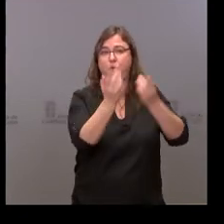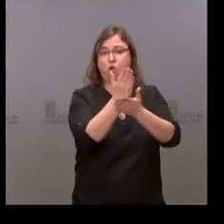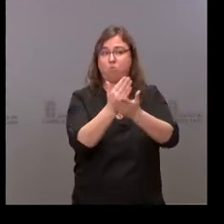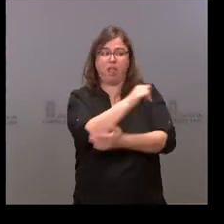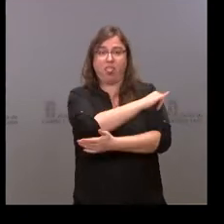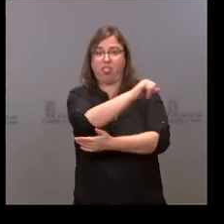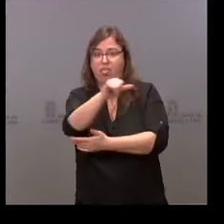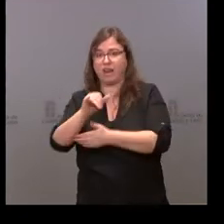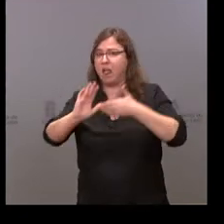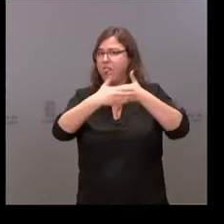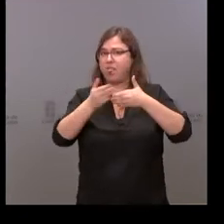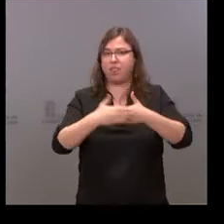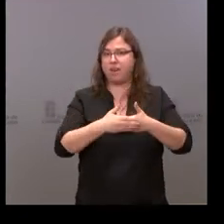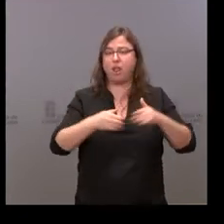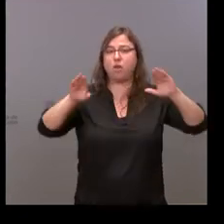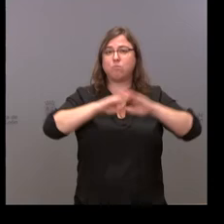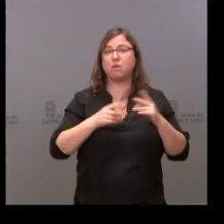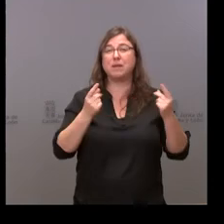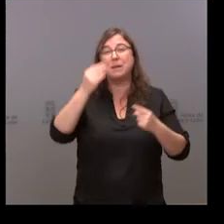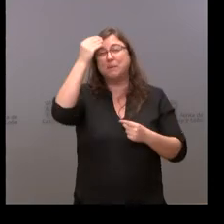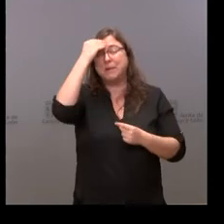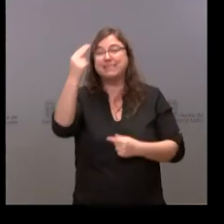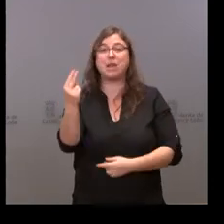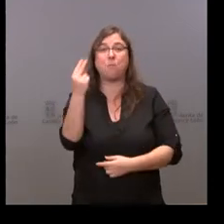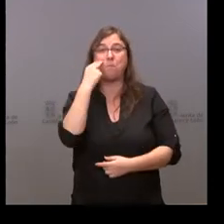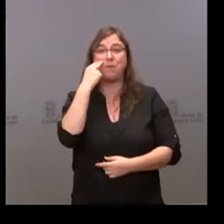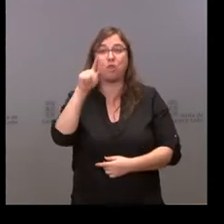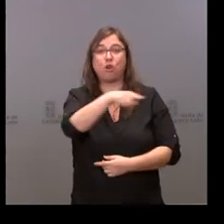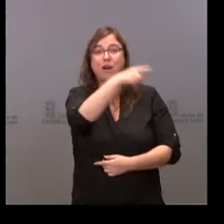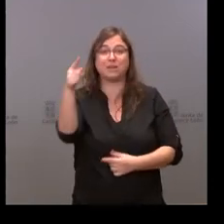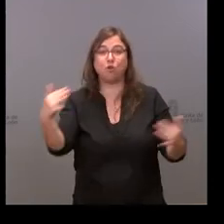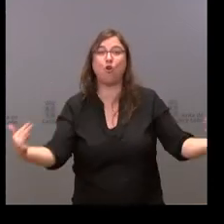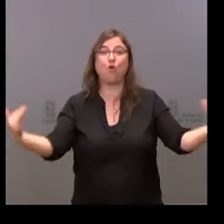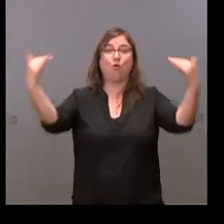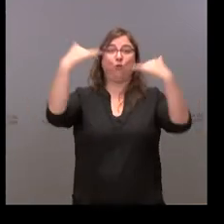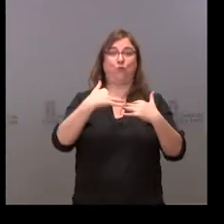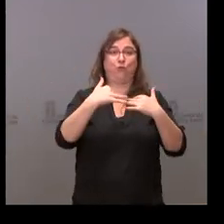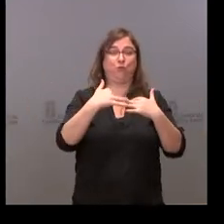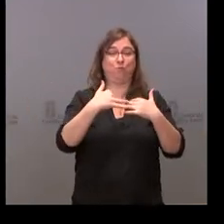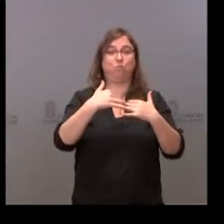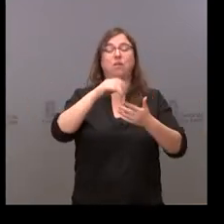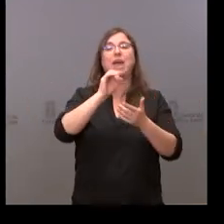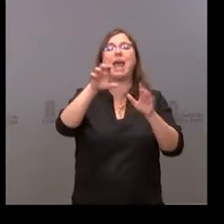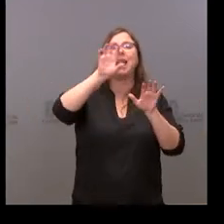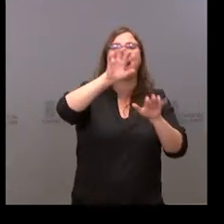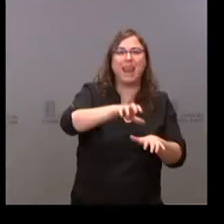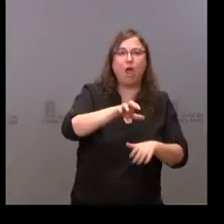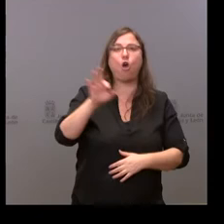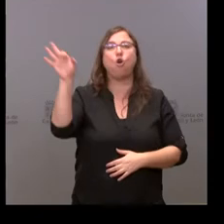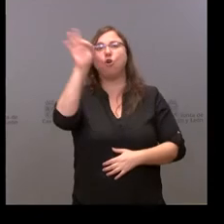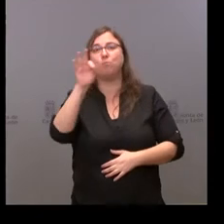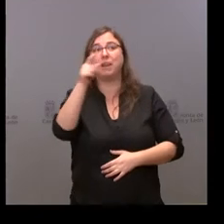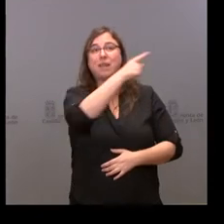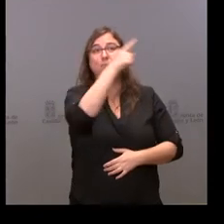alrededores no sé si temen que haya avalanchas de gente de las comunidades del norte que se acerquen al león sobre todo león palencia burgos